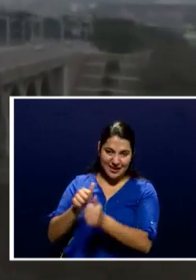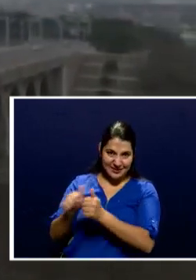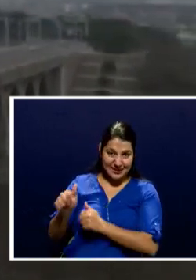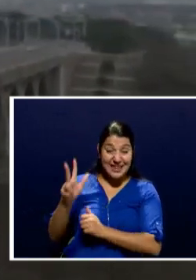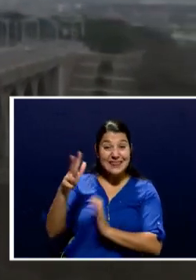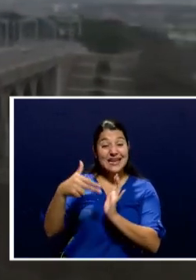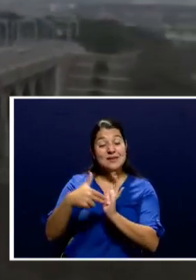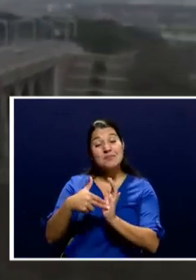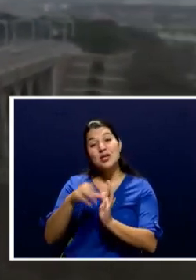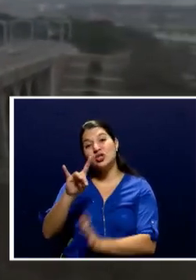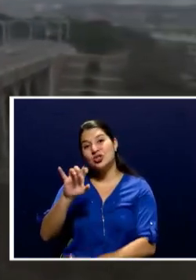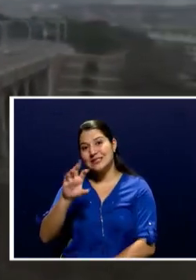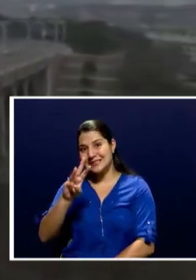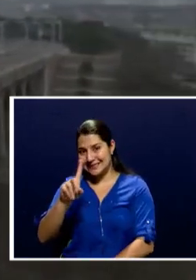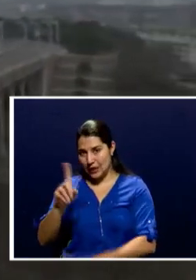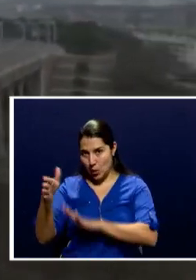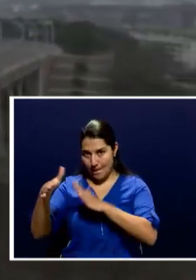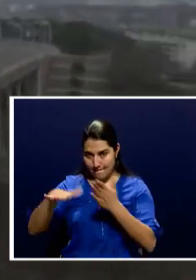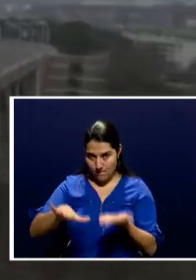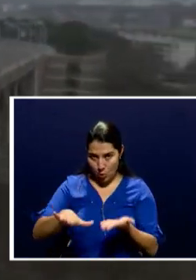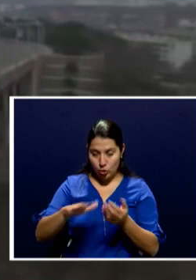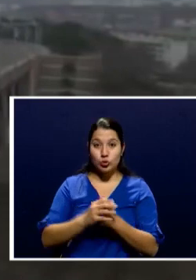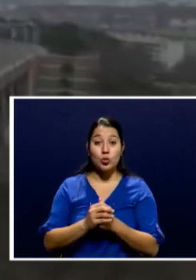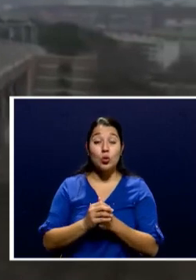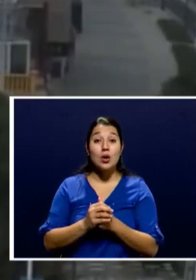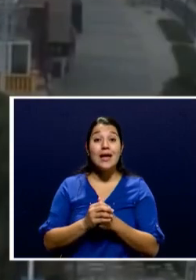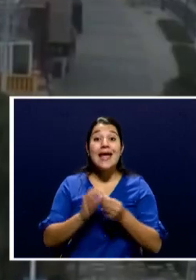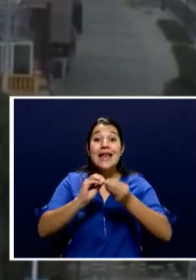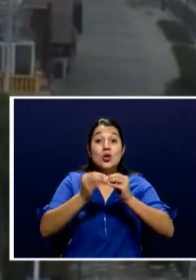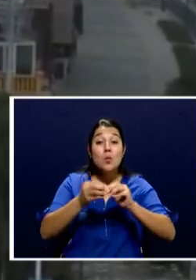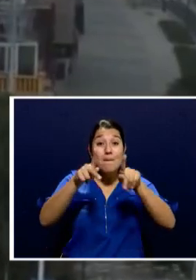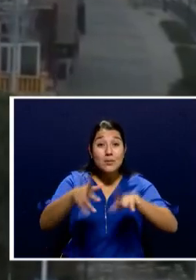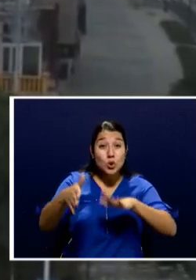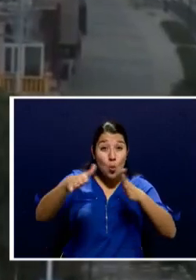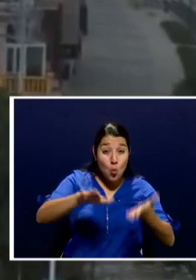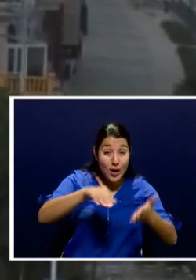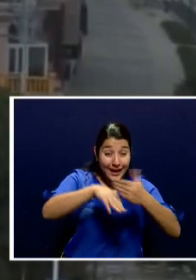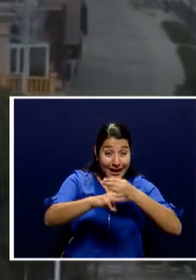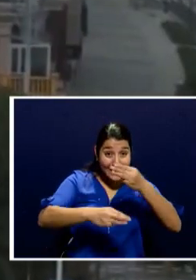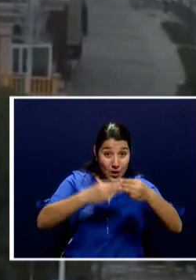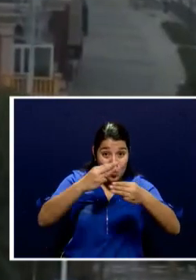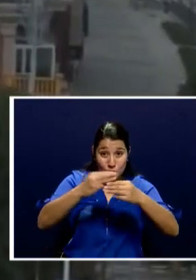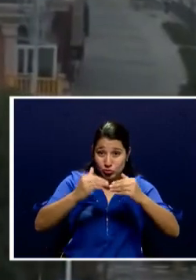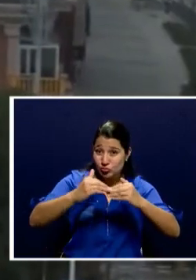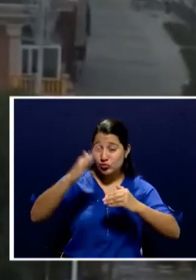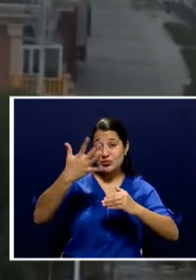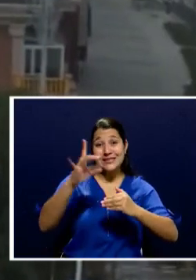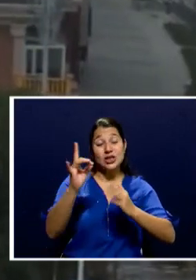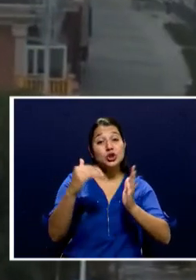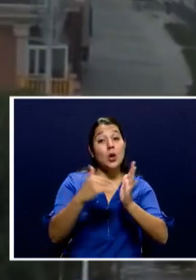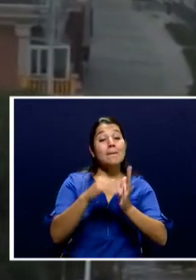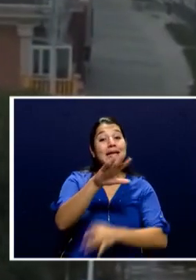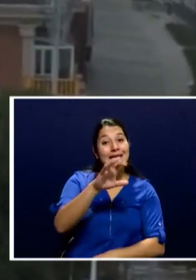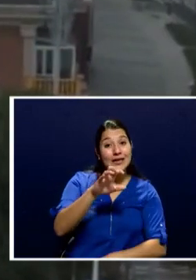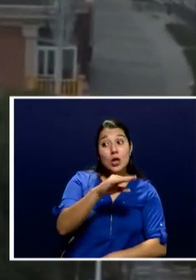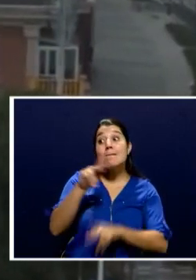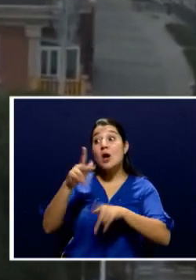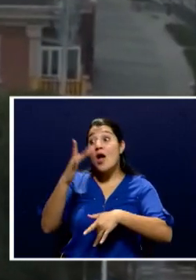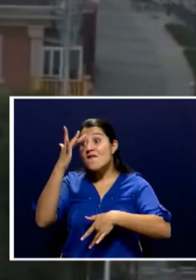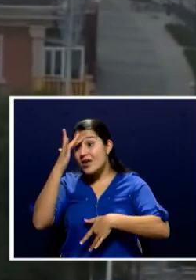3,281 muertes. La cifra de decesos en todo el mundo supera los 18,500 y la de los recuperados